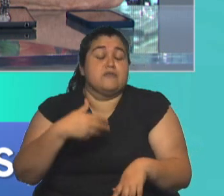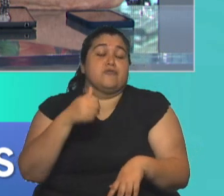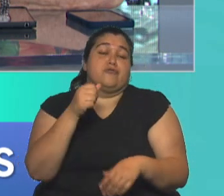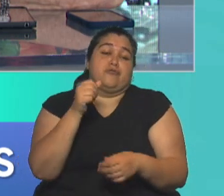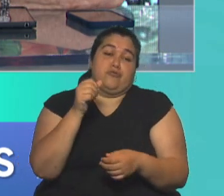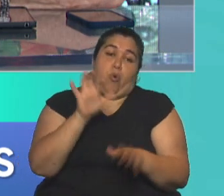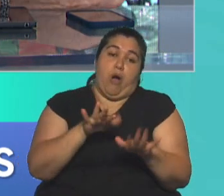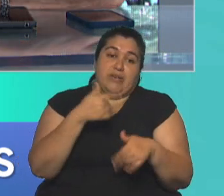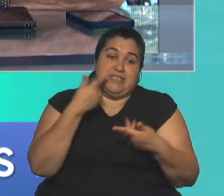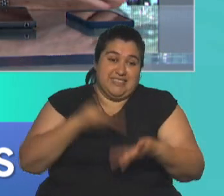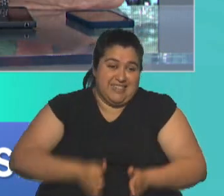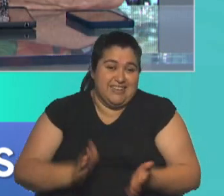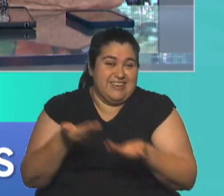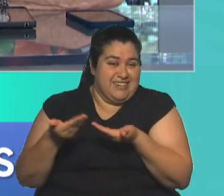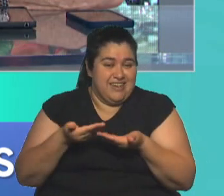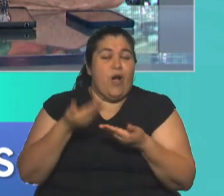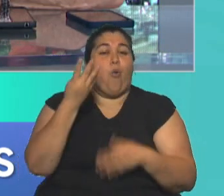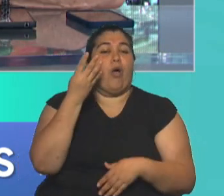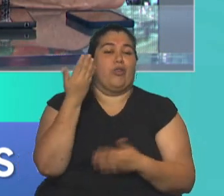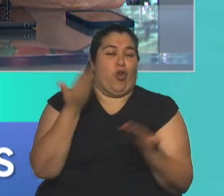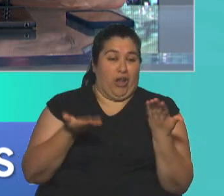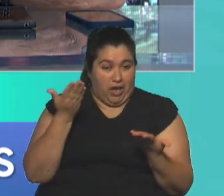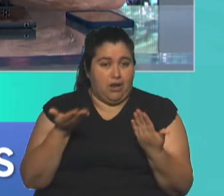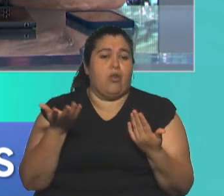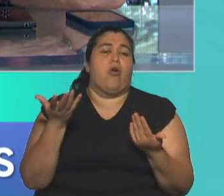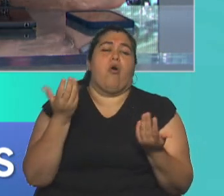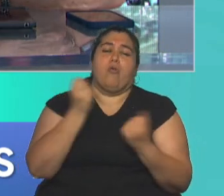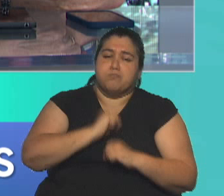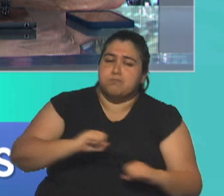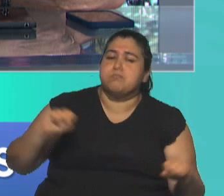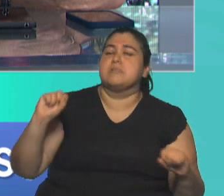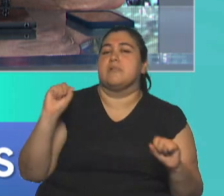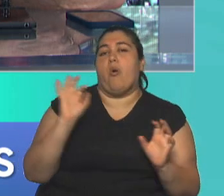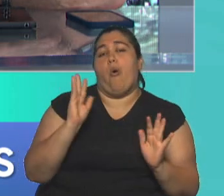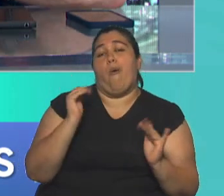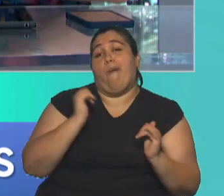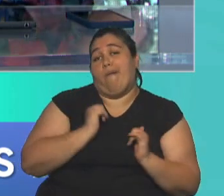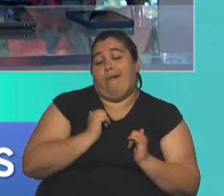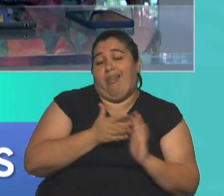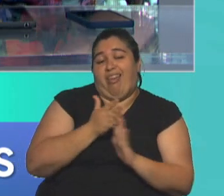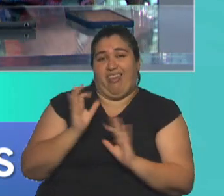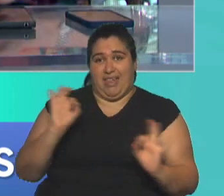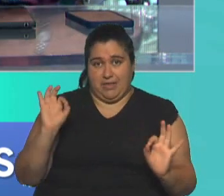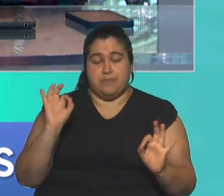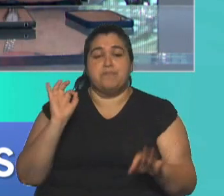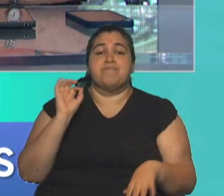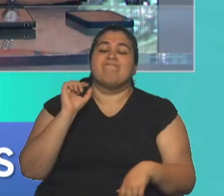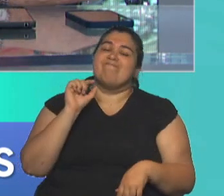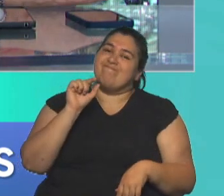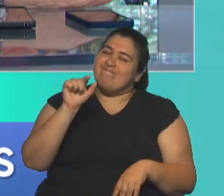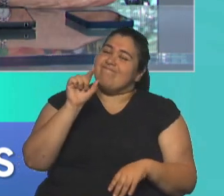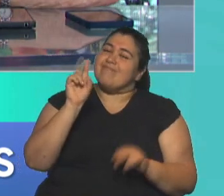4 kilos, bueno, sobrepeso, sedentarismo. Pero como vos decías muy bien, es un tema